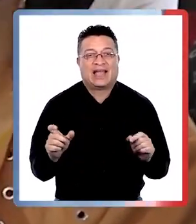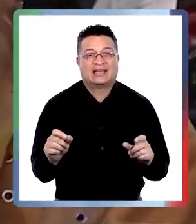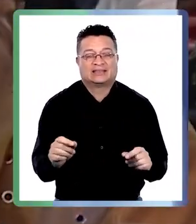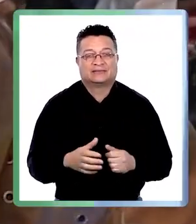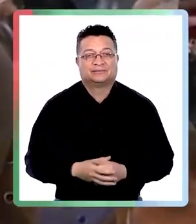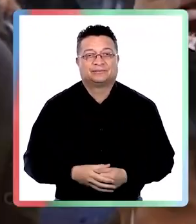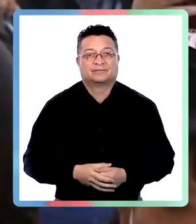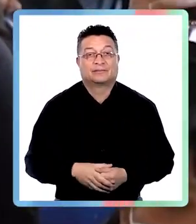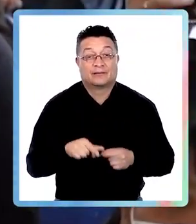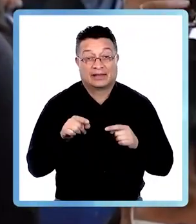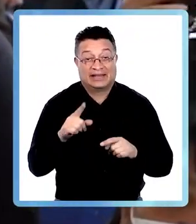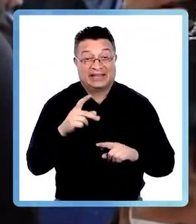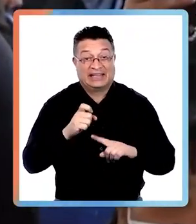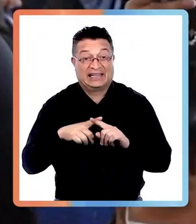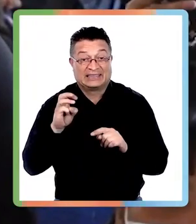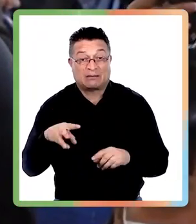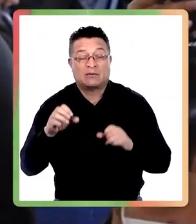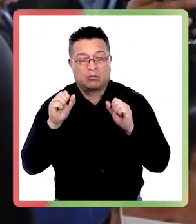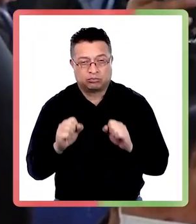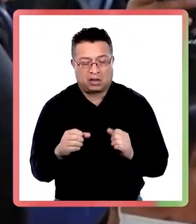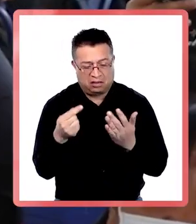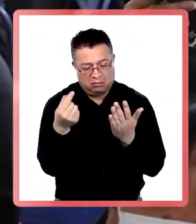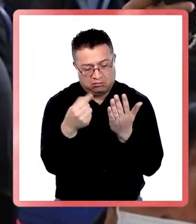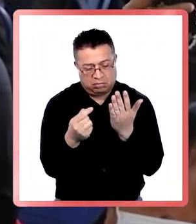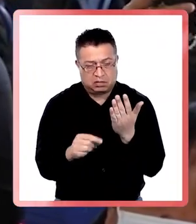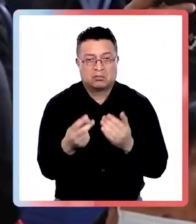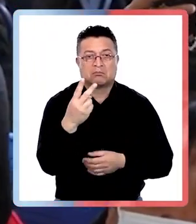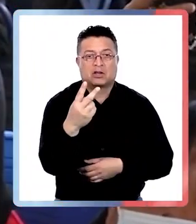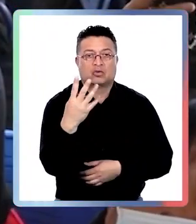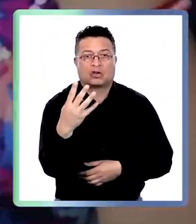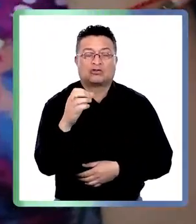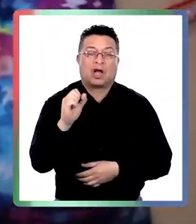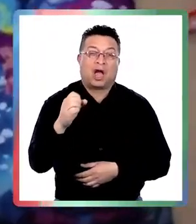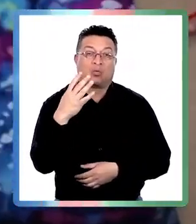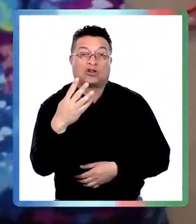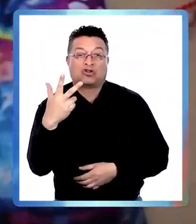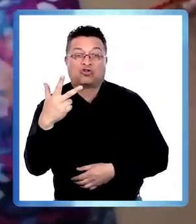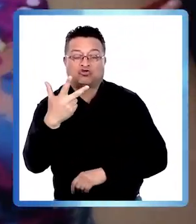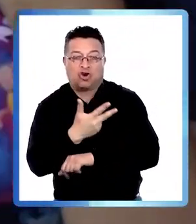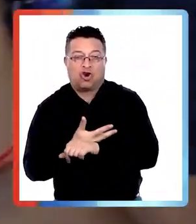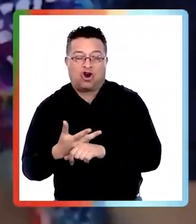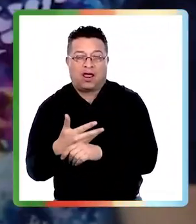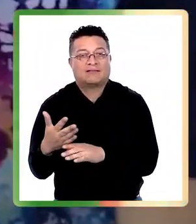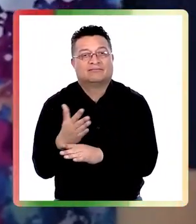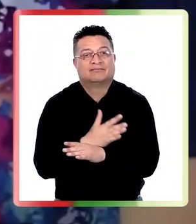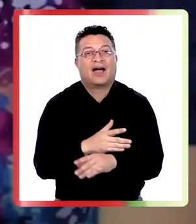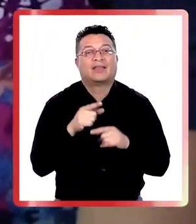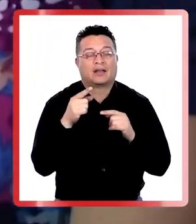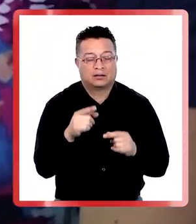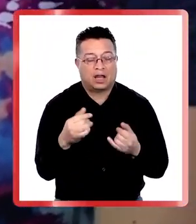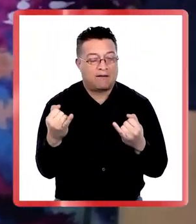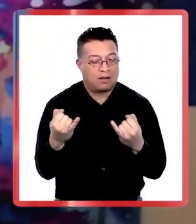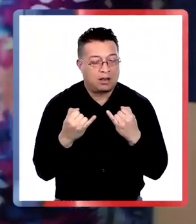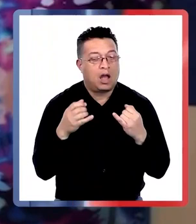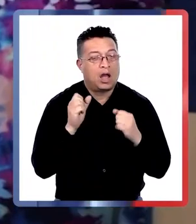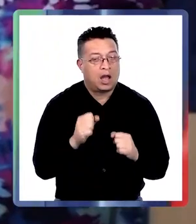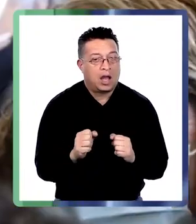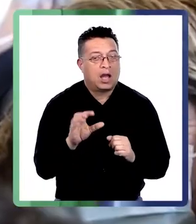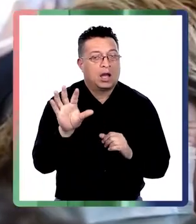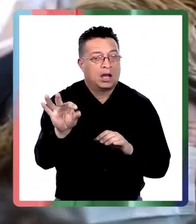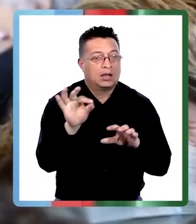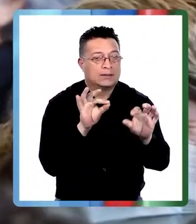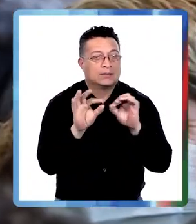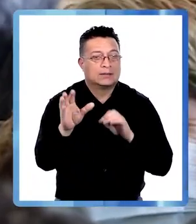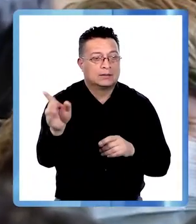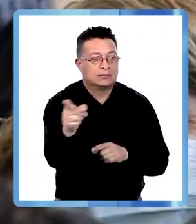este examen pueden tener resultados entre 24 y 48 horas, cuya información servirá para derivar los casos que corresponda